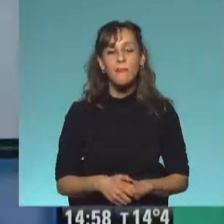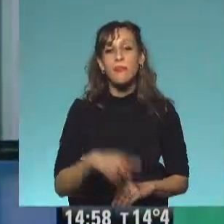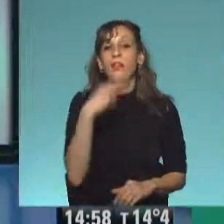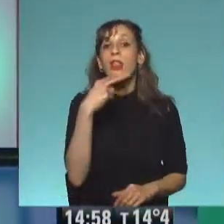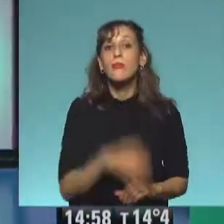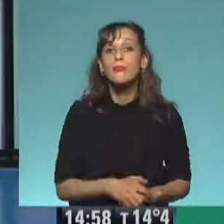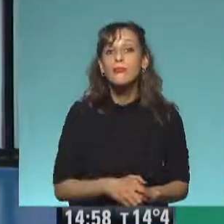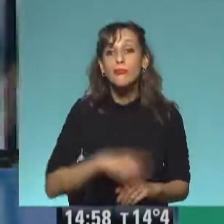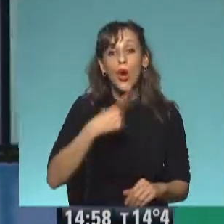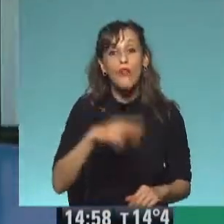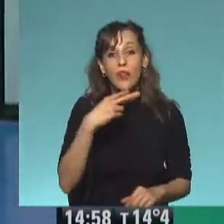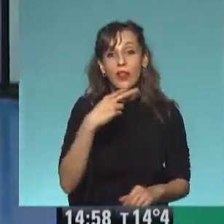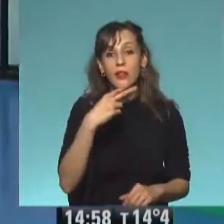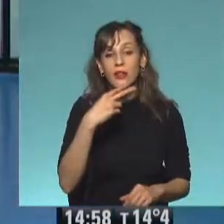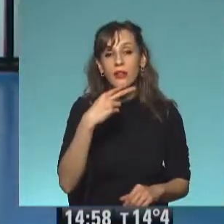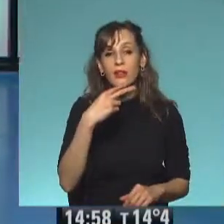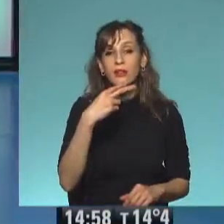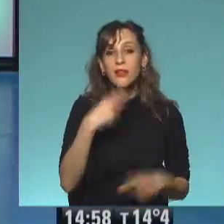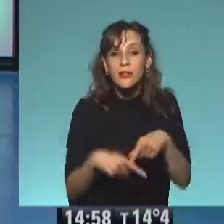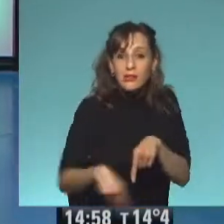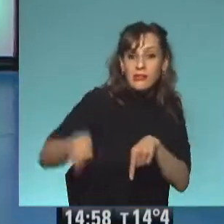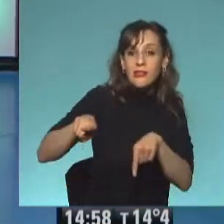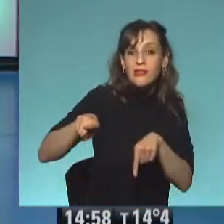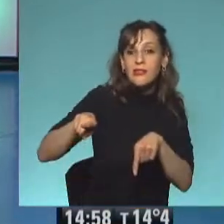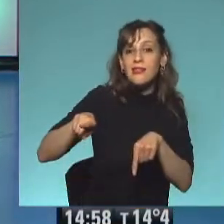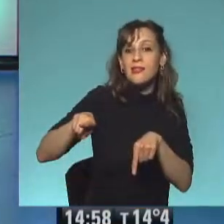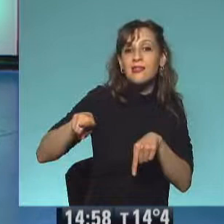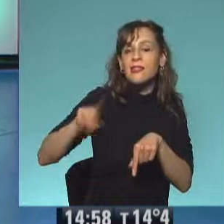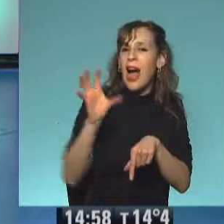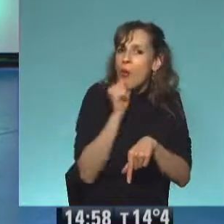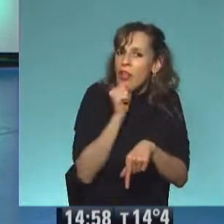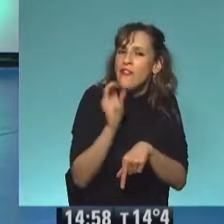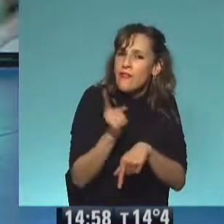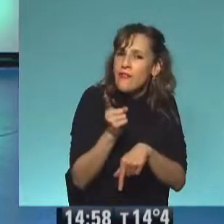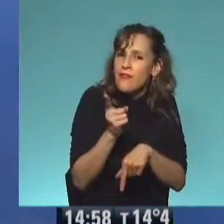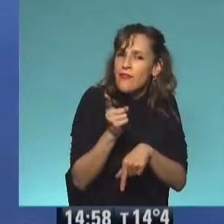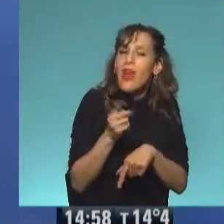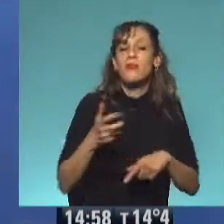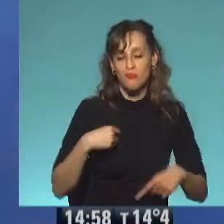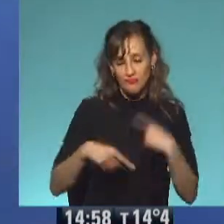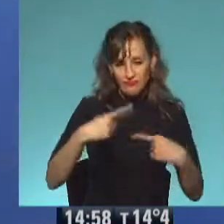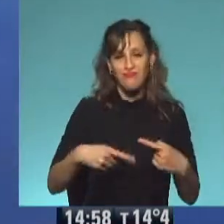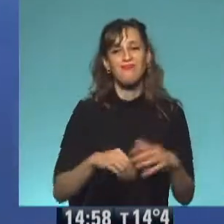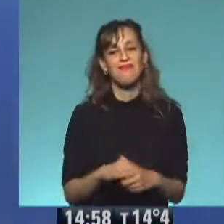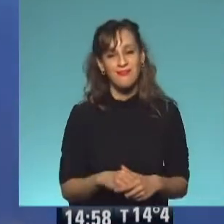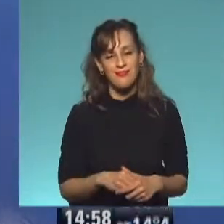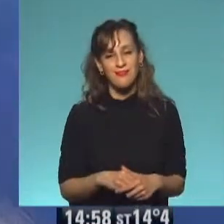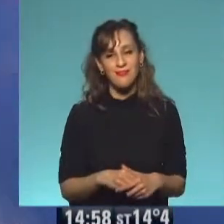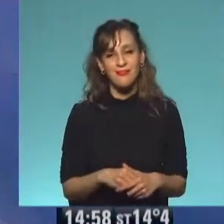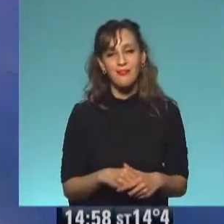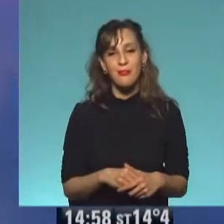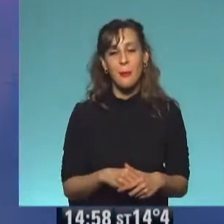el verde los tengo en casa también vamos corriendo